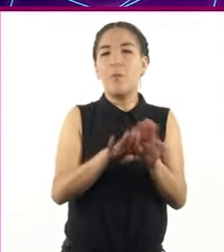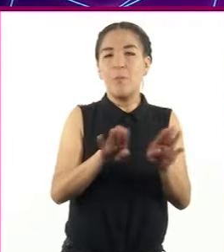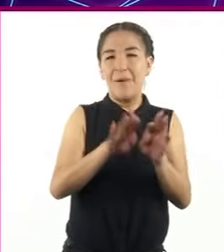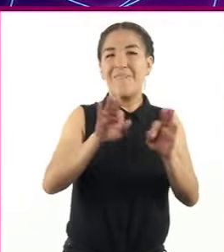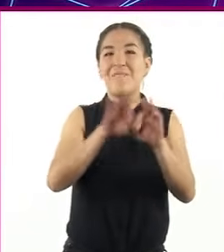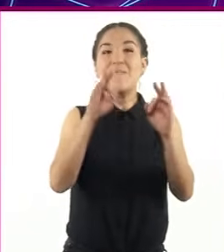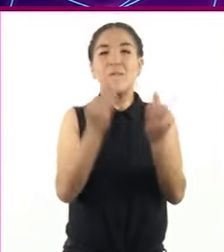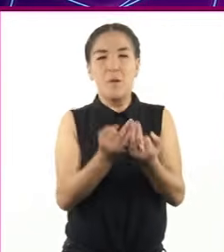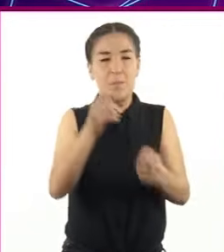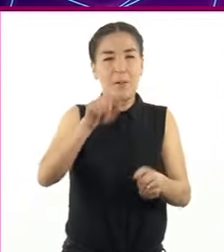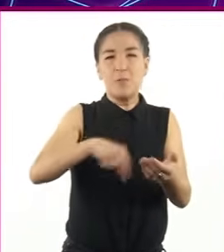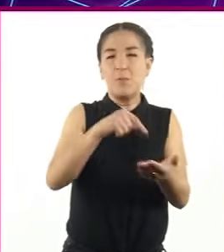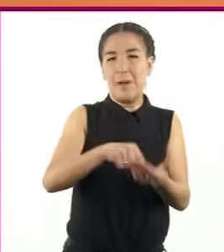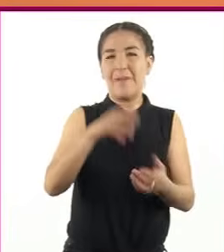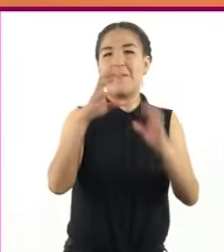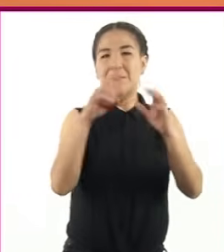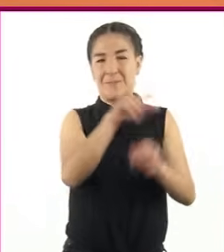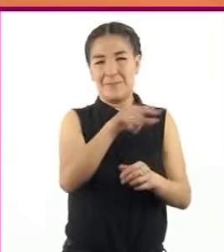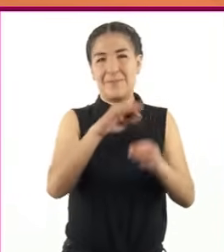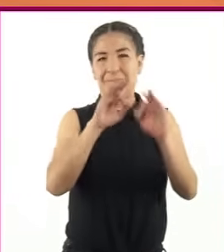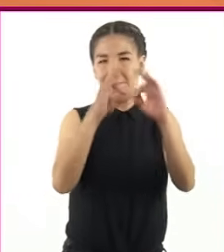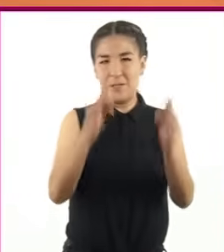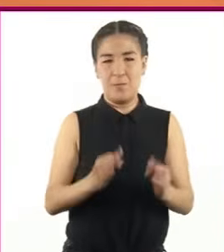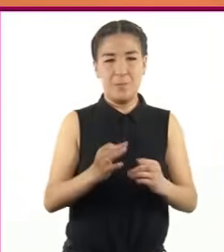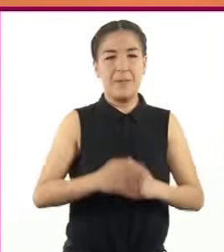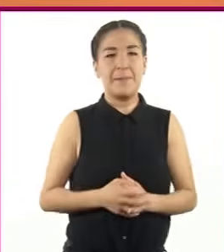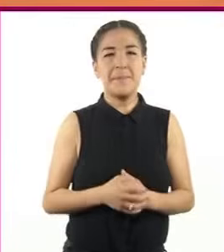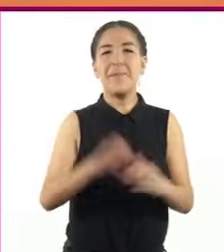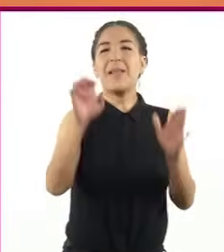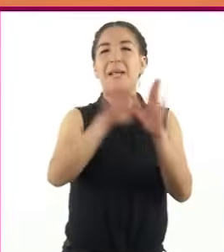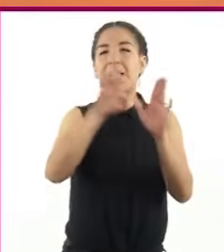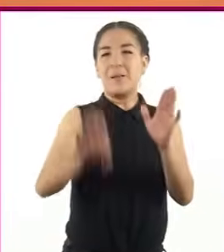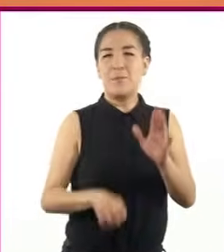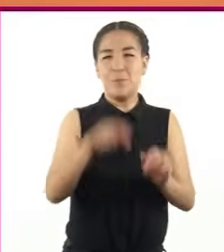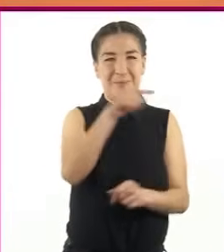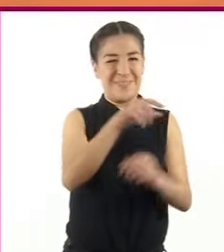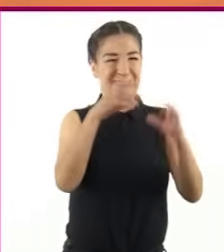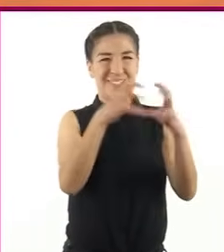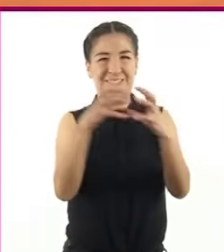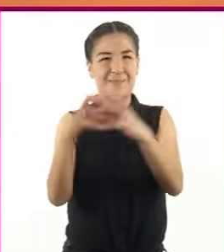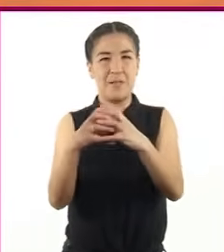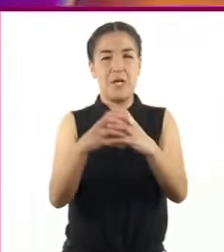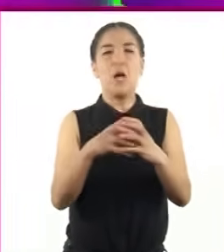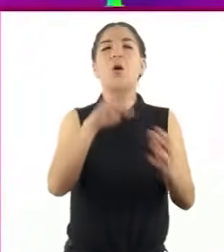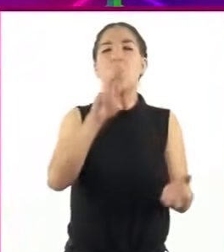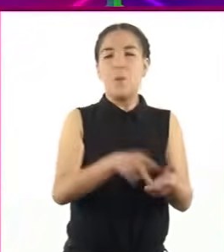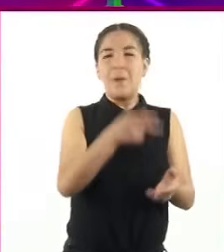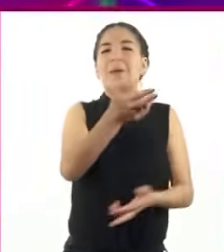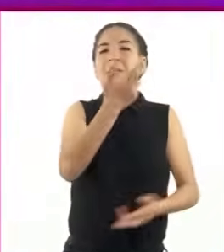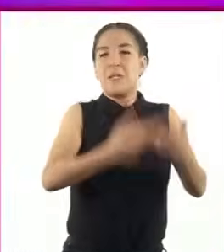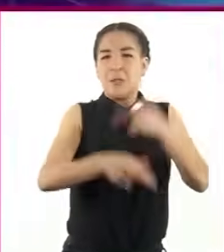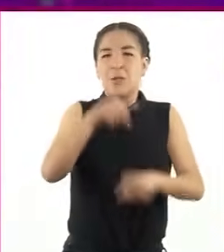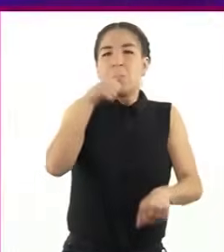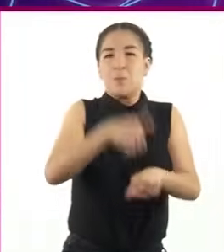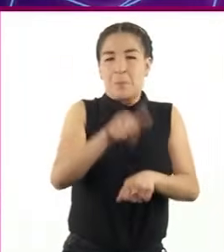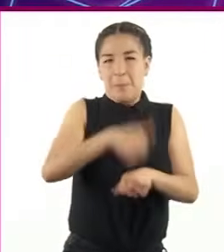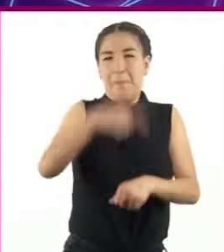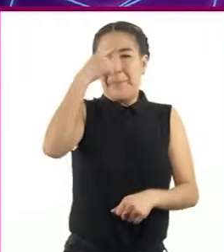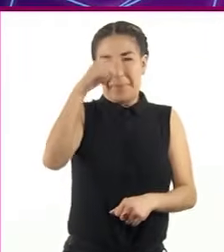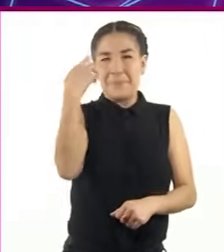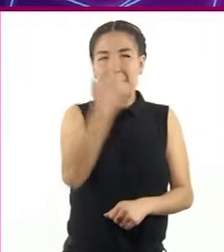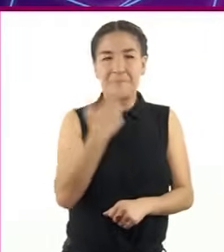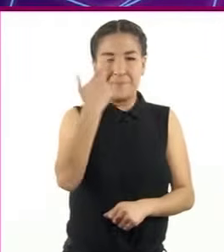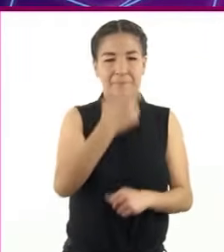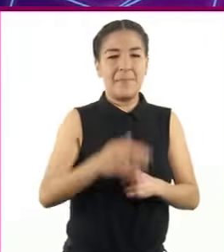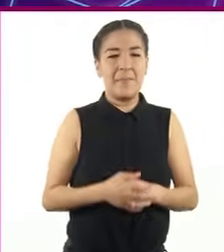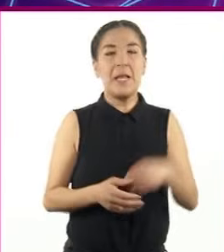figura. En el ejemplo de la sucesión de esferas, se retoma la sucesión numérica para el análisis.